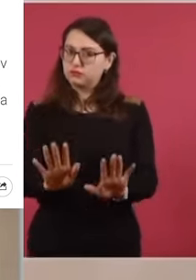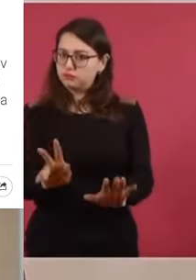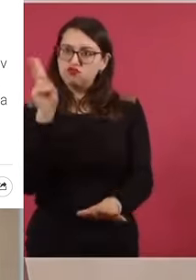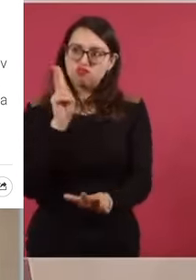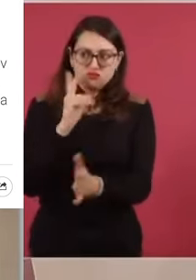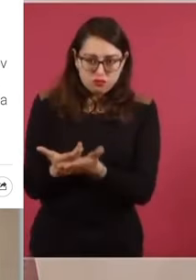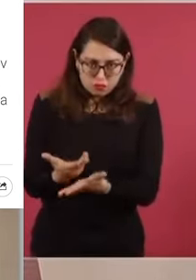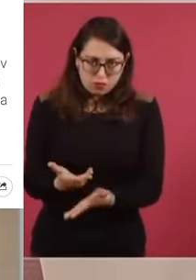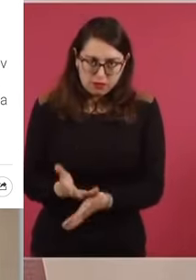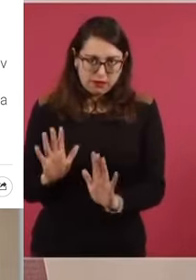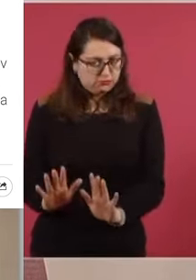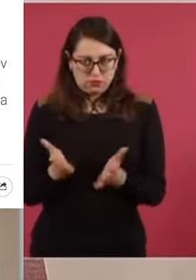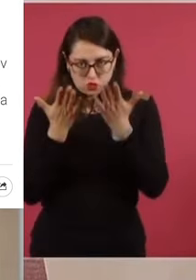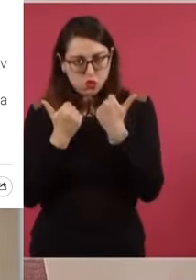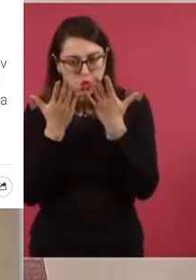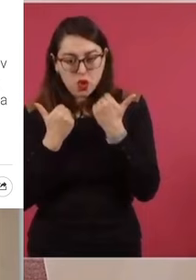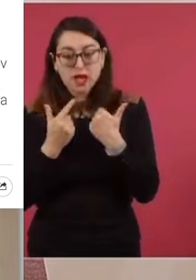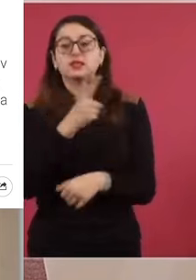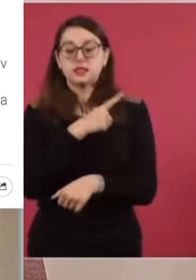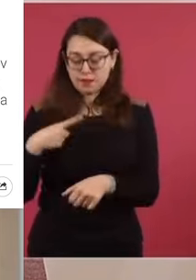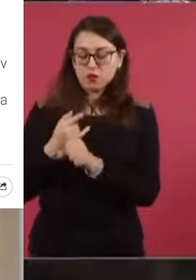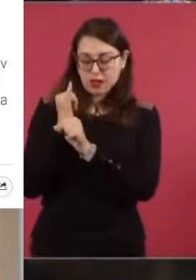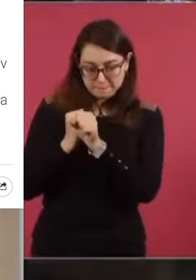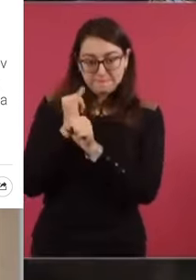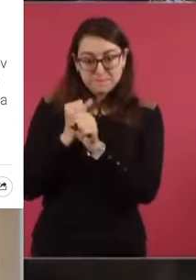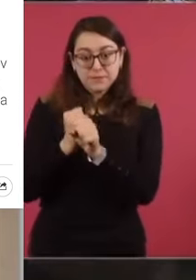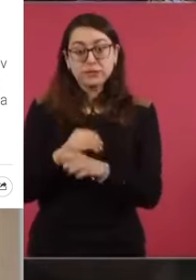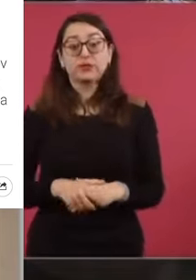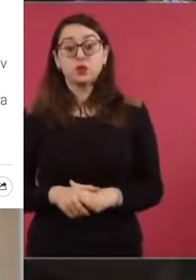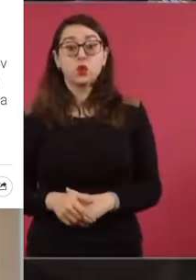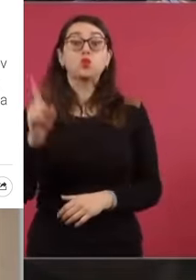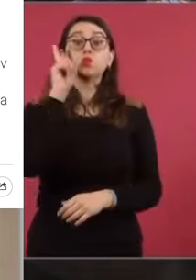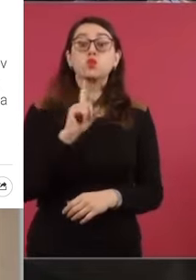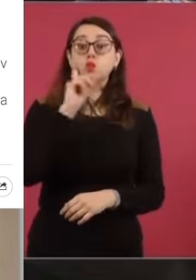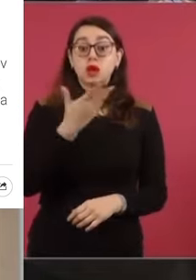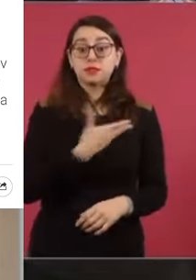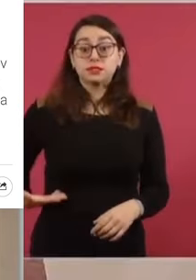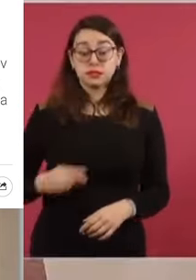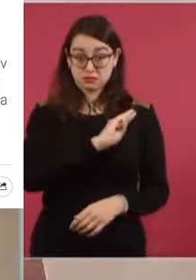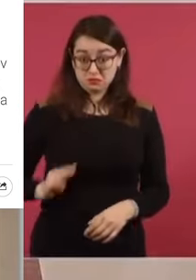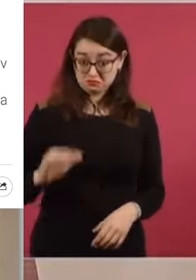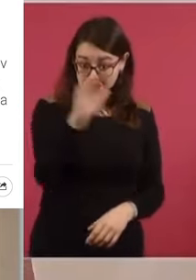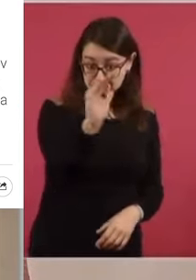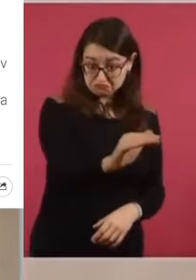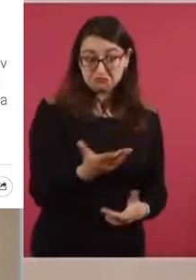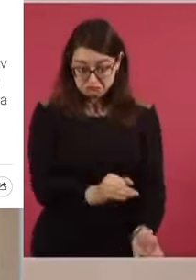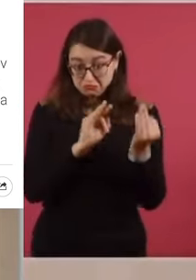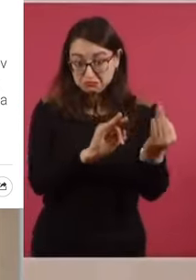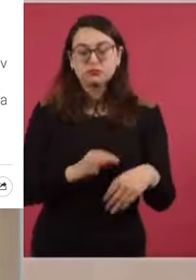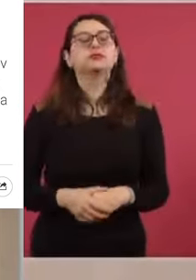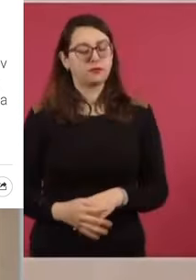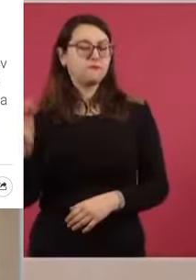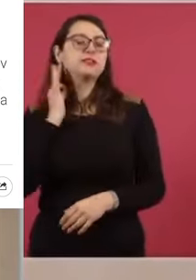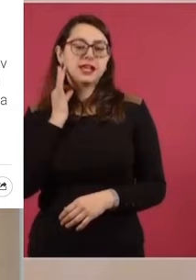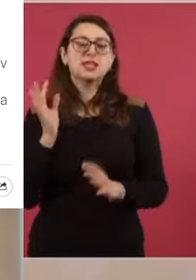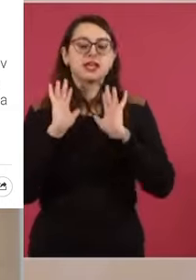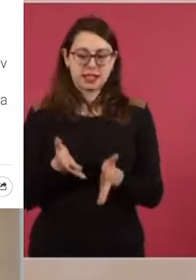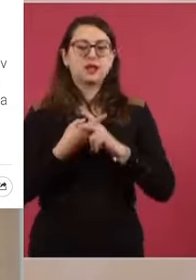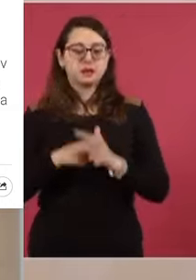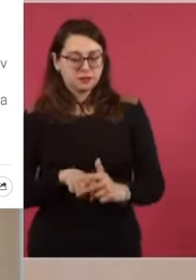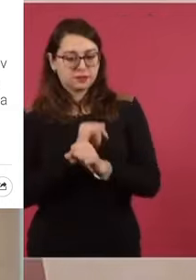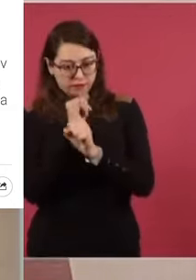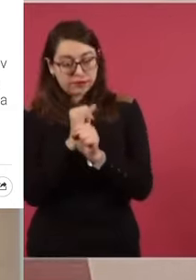esta denuncia, hay que investigar. ¿Se va a mandar llamar a la alcaldesa por el tema de esto? Lo está haciendo la fiscalía, están investigando el caso. Lo